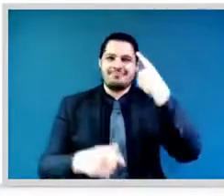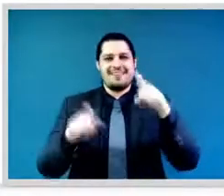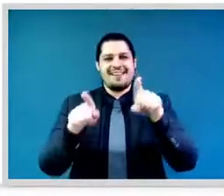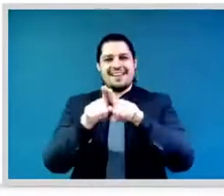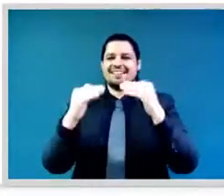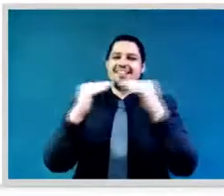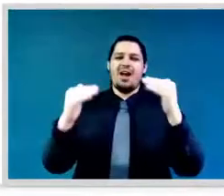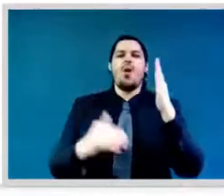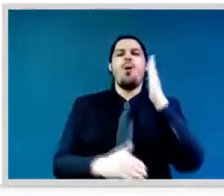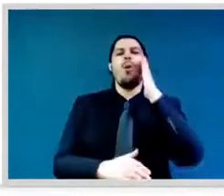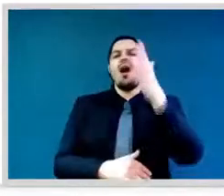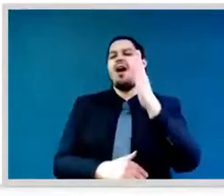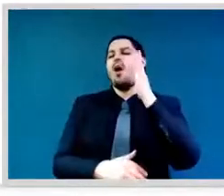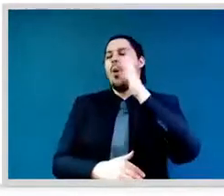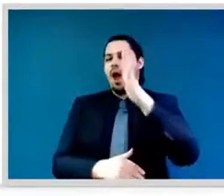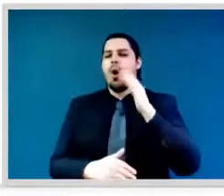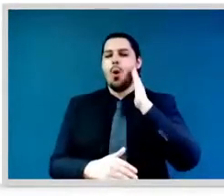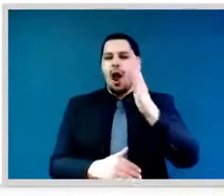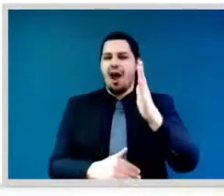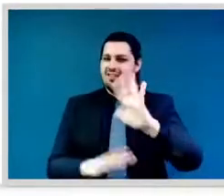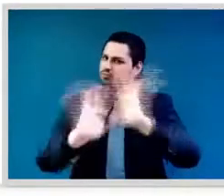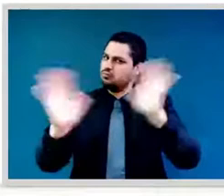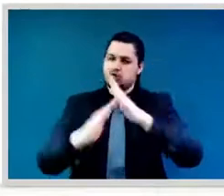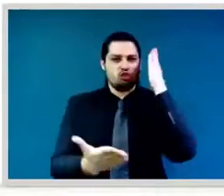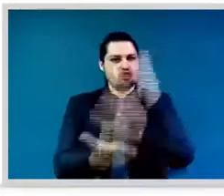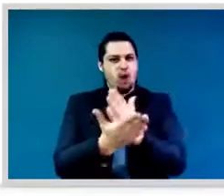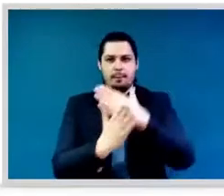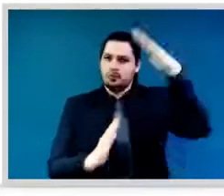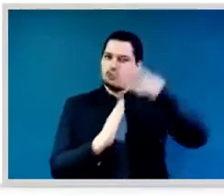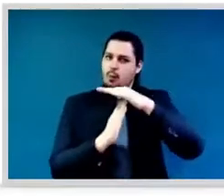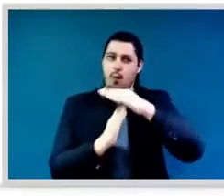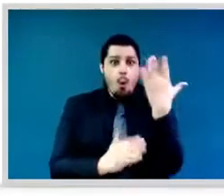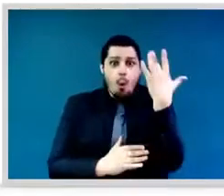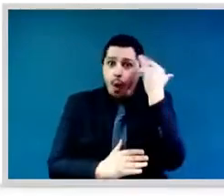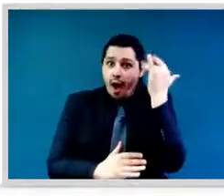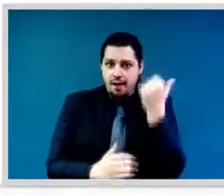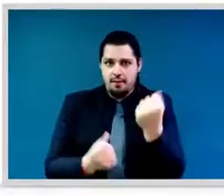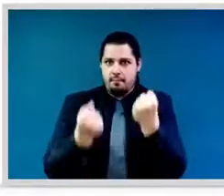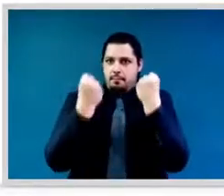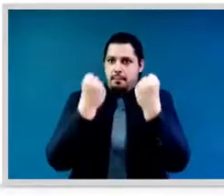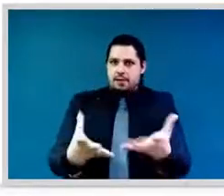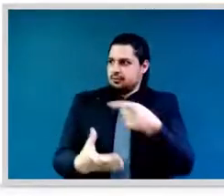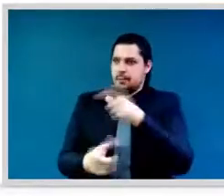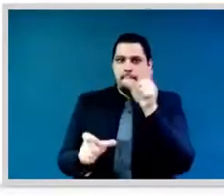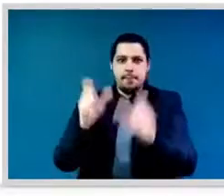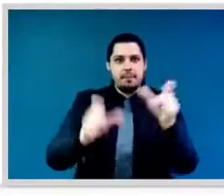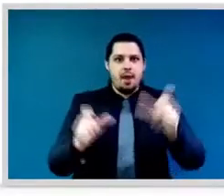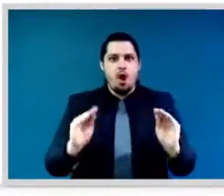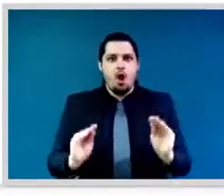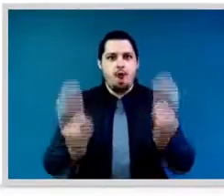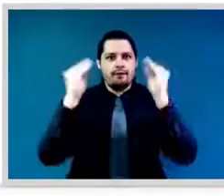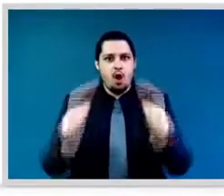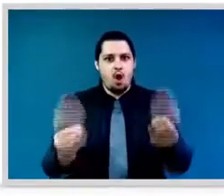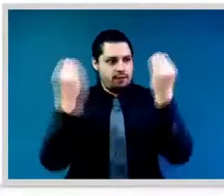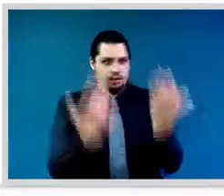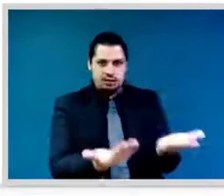teniendo en cuenta que las nuevas generaciones cada vez más están llamadas a cumplir más tempranamente que nuestras